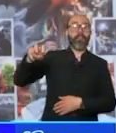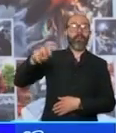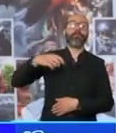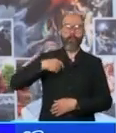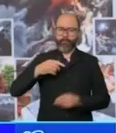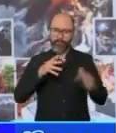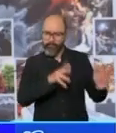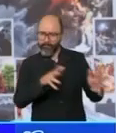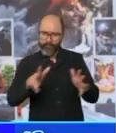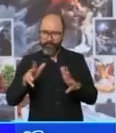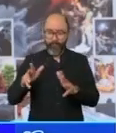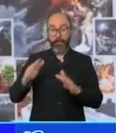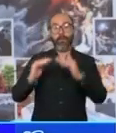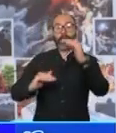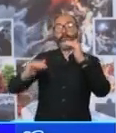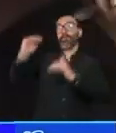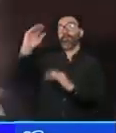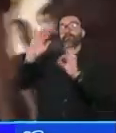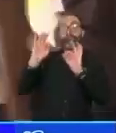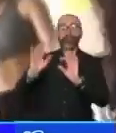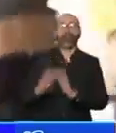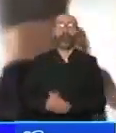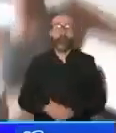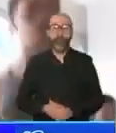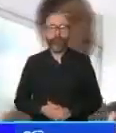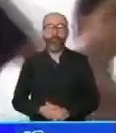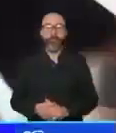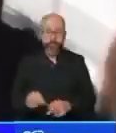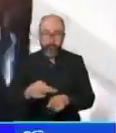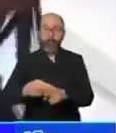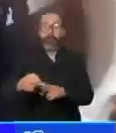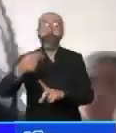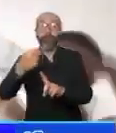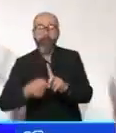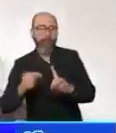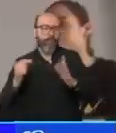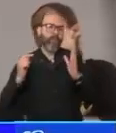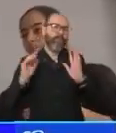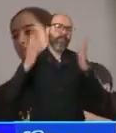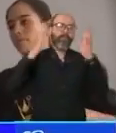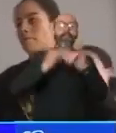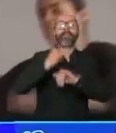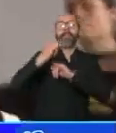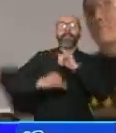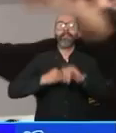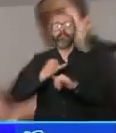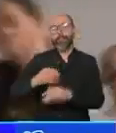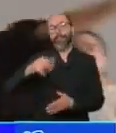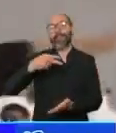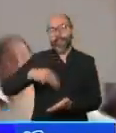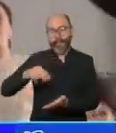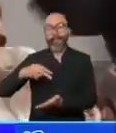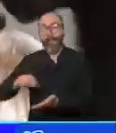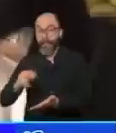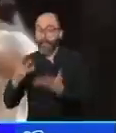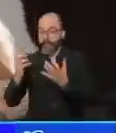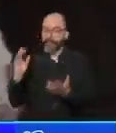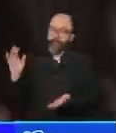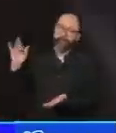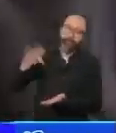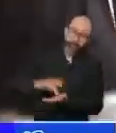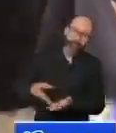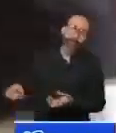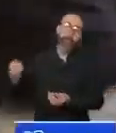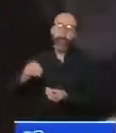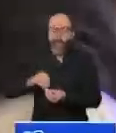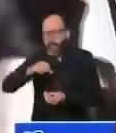para estos bailarines, y el nivel es muy bueno. En unos meses se celebrará el Festival Internacional de Danza, en donde esperan participar y compartir más de la pasión